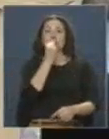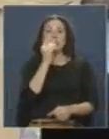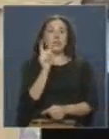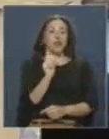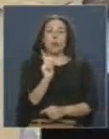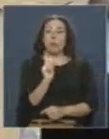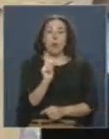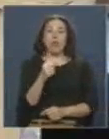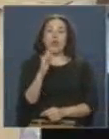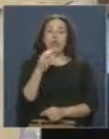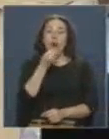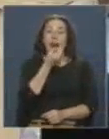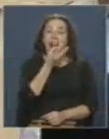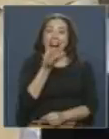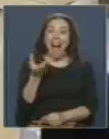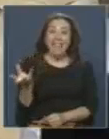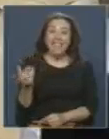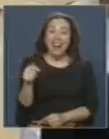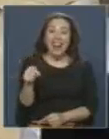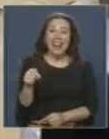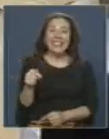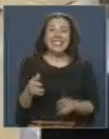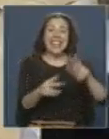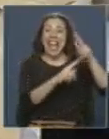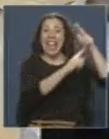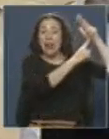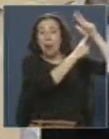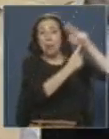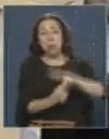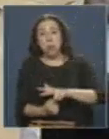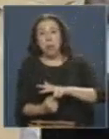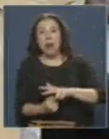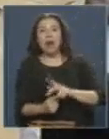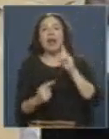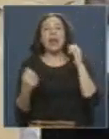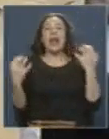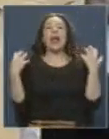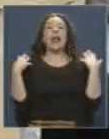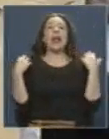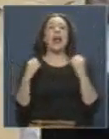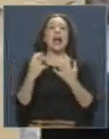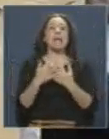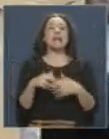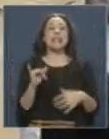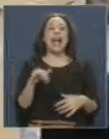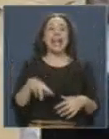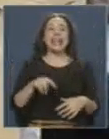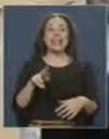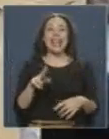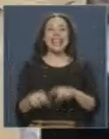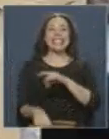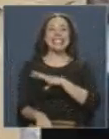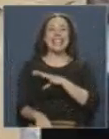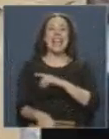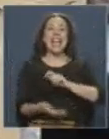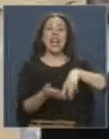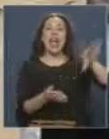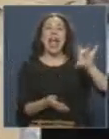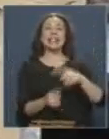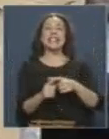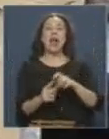este accidente a cargo de la empresa Interchile y su contratista Ecocopter se pudo